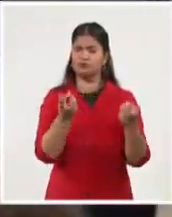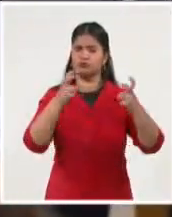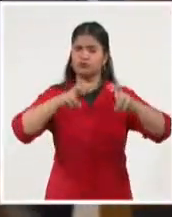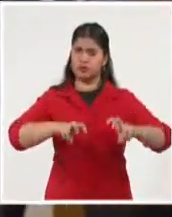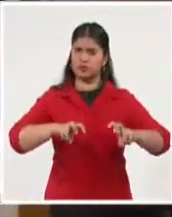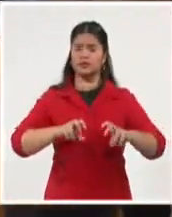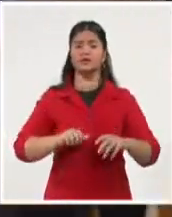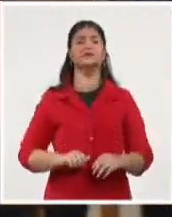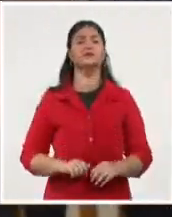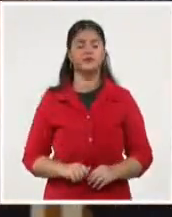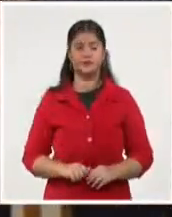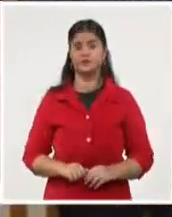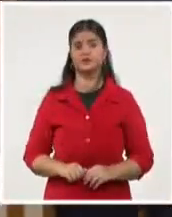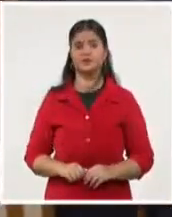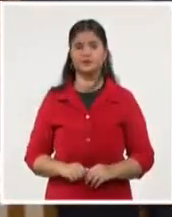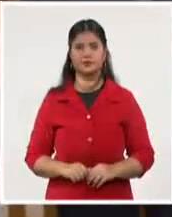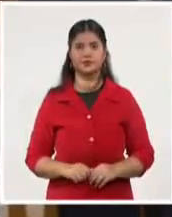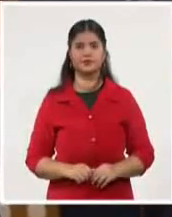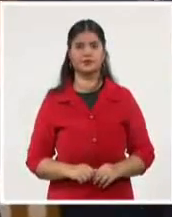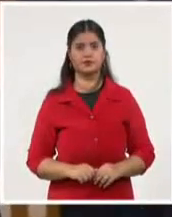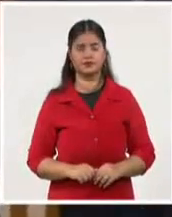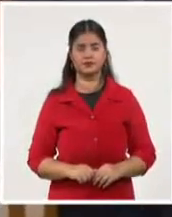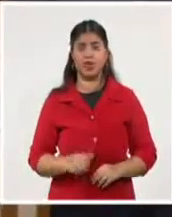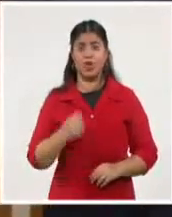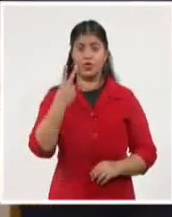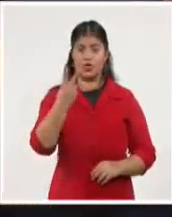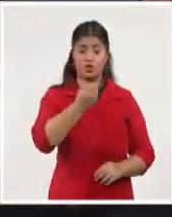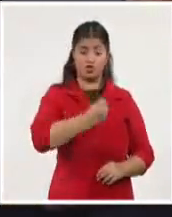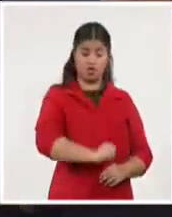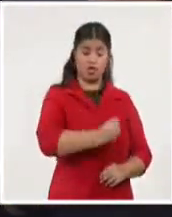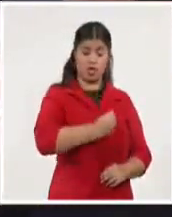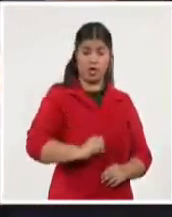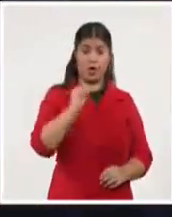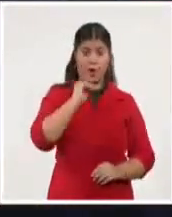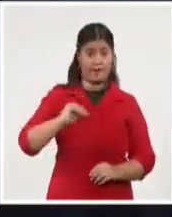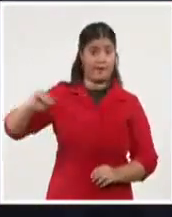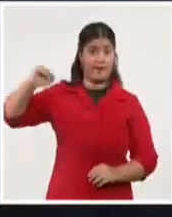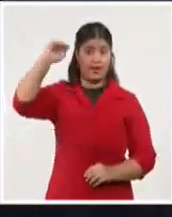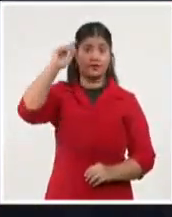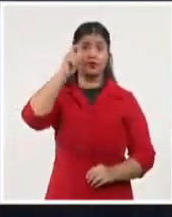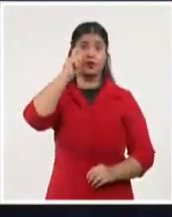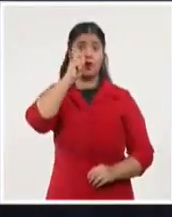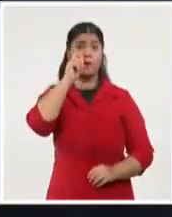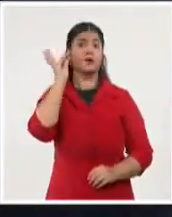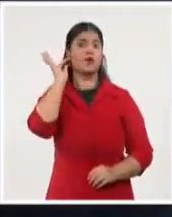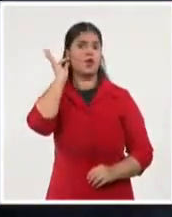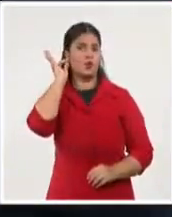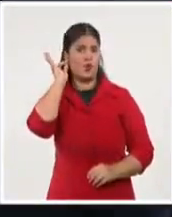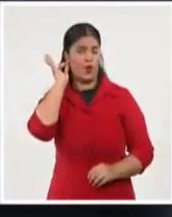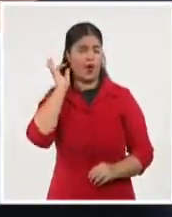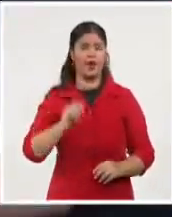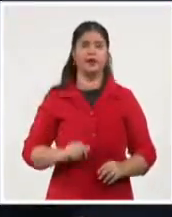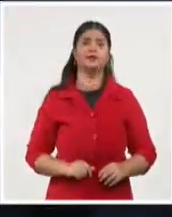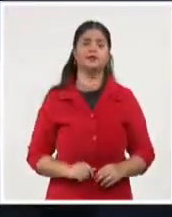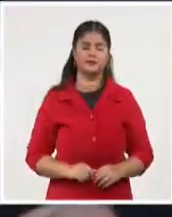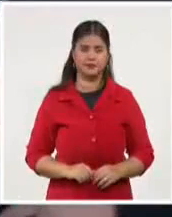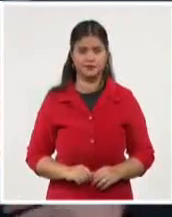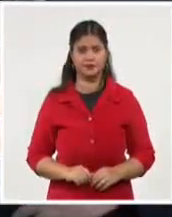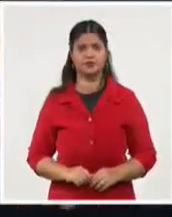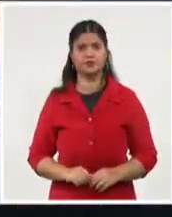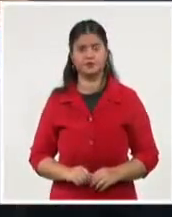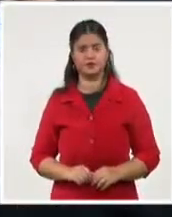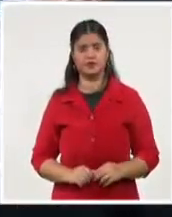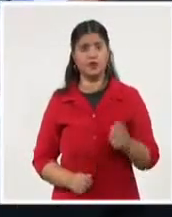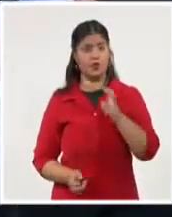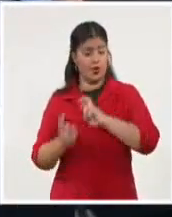hijos mayores, Ivanka y Donald Jr., han recibido orden de declarar por parte del fiscal general de Nueva York en una